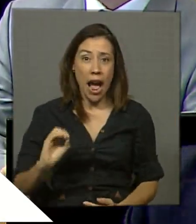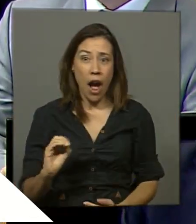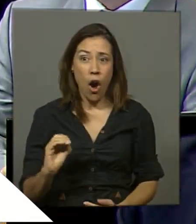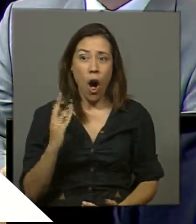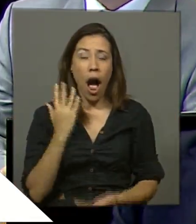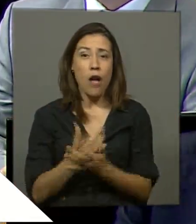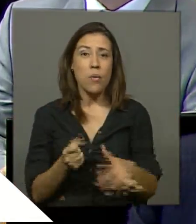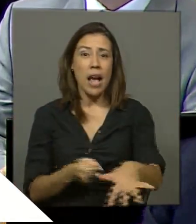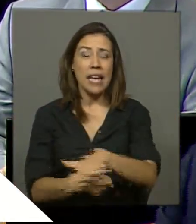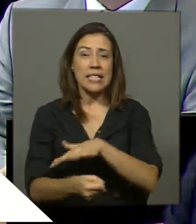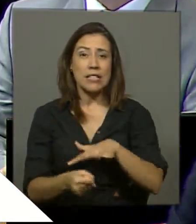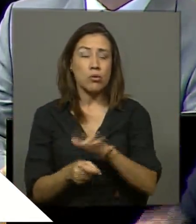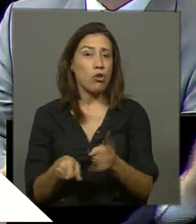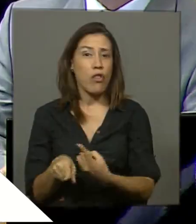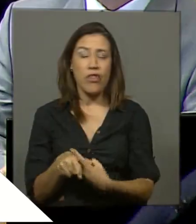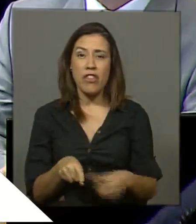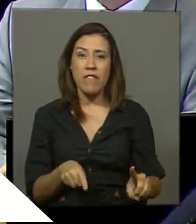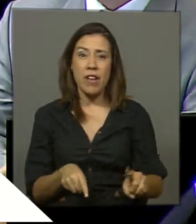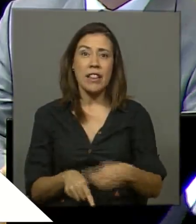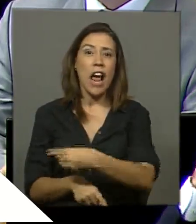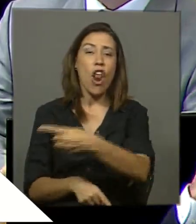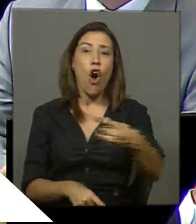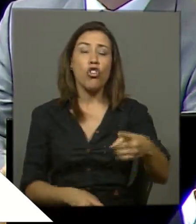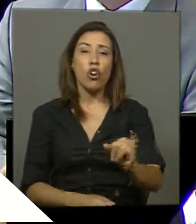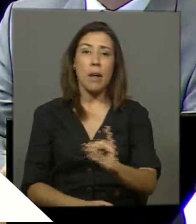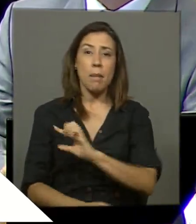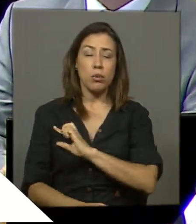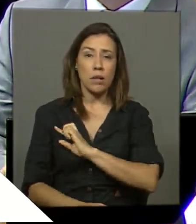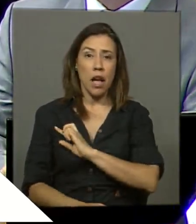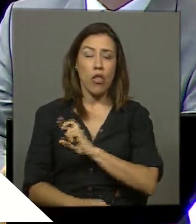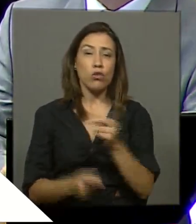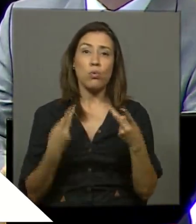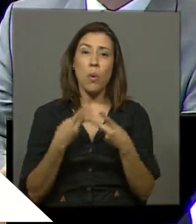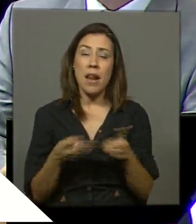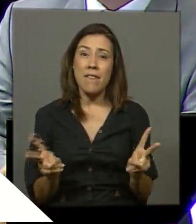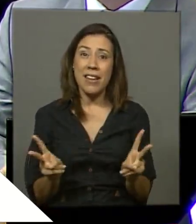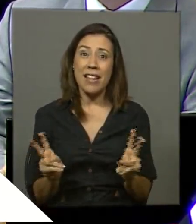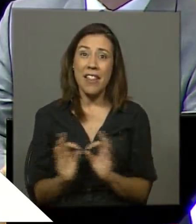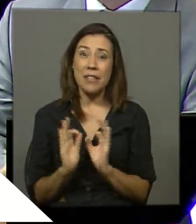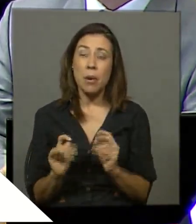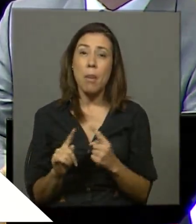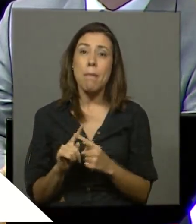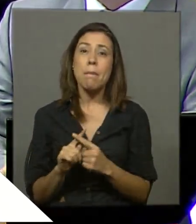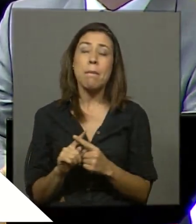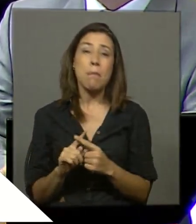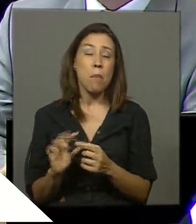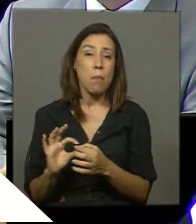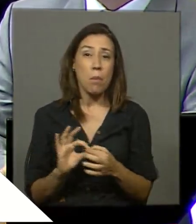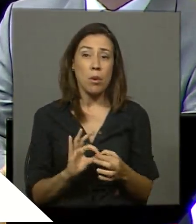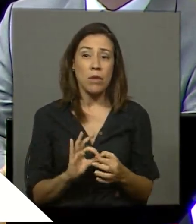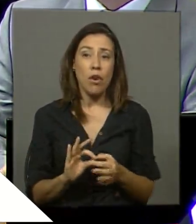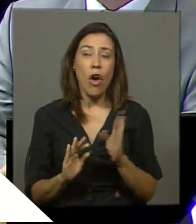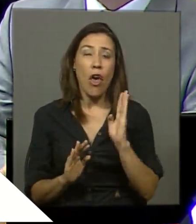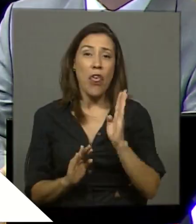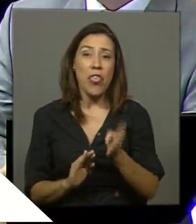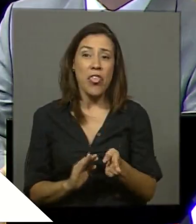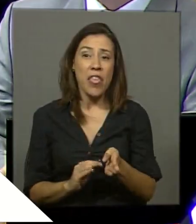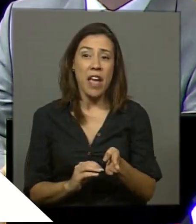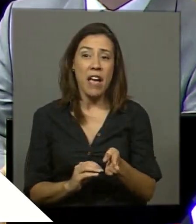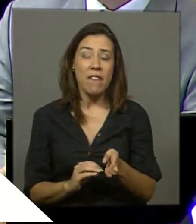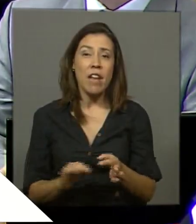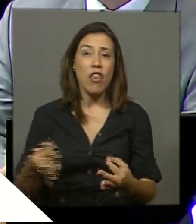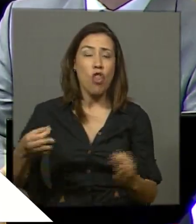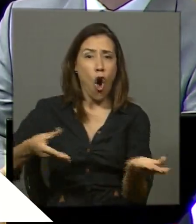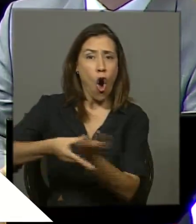tiene una condición distinta al resto de los imputados su libertad en particular por razones de hecho debe estar debidamente